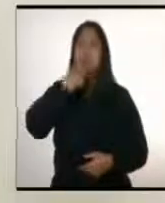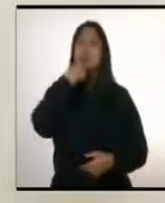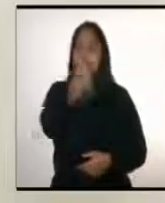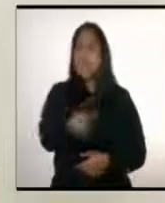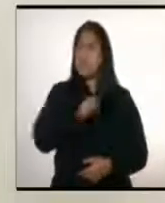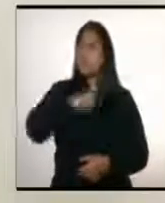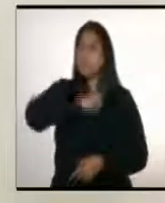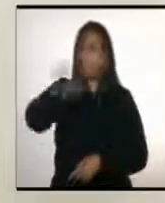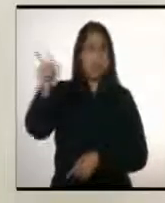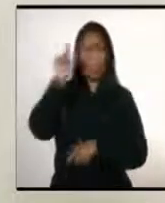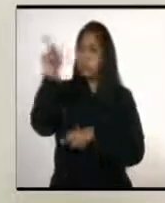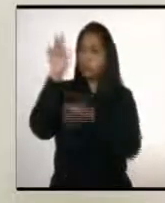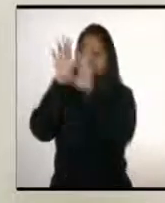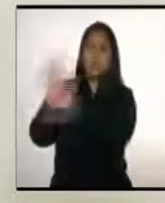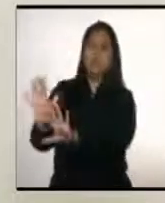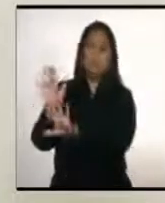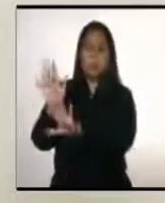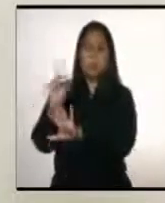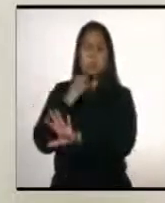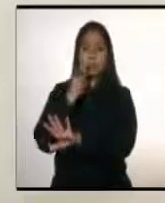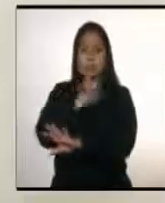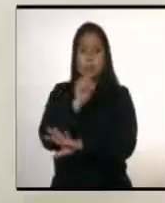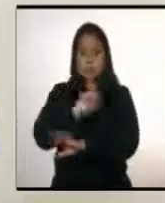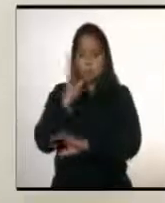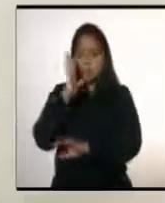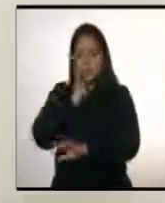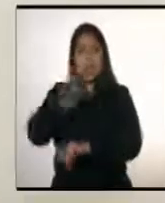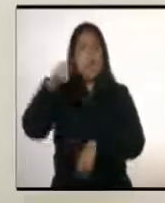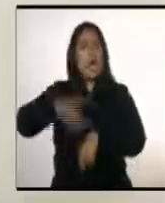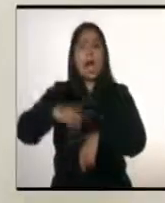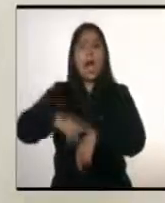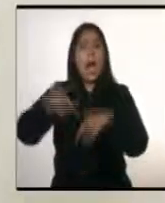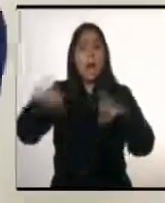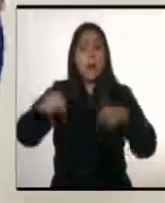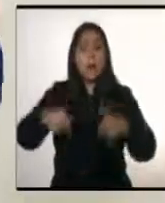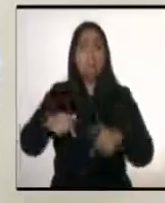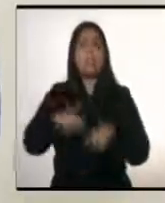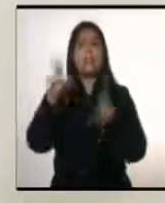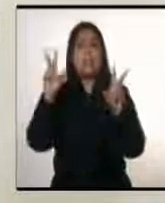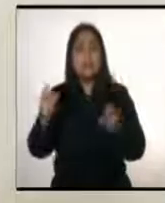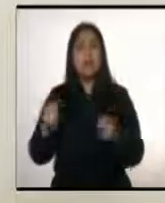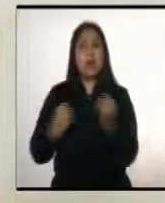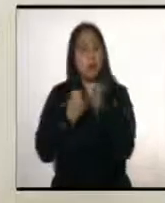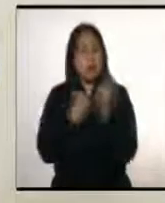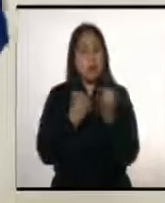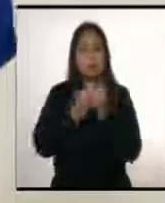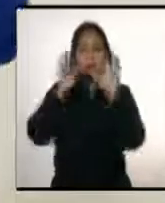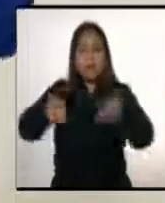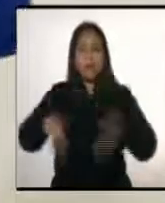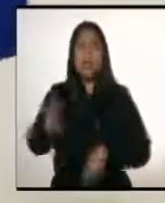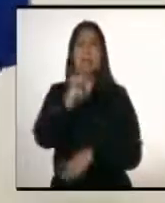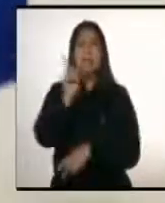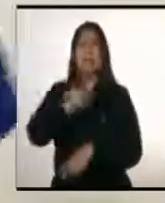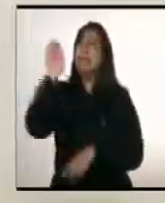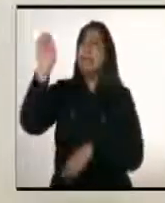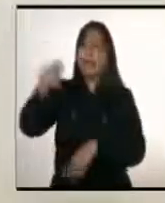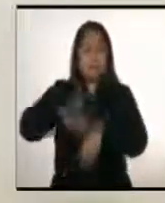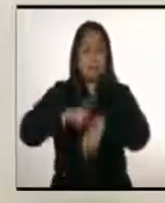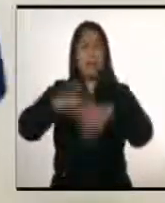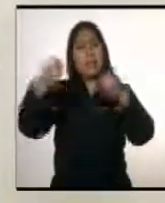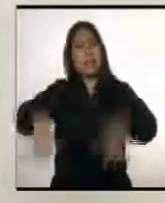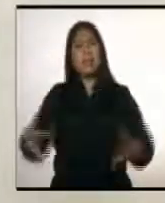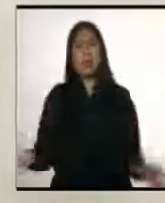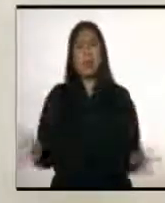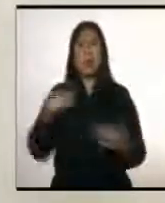órdenes a mi gabinete, que en este momento tenemos que enfrentar la crisis apoyando a la gente y no llegando a perder nuestro tiempo